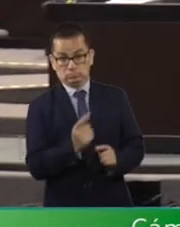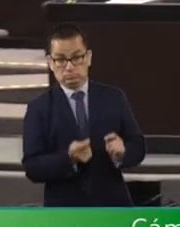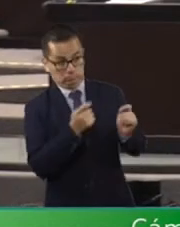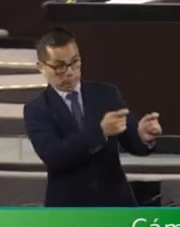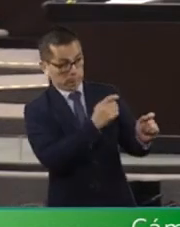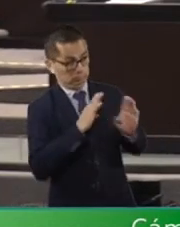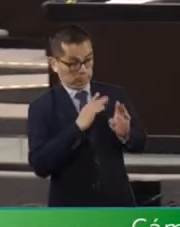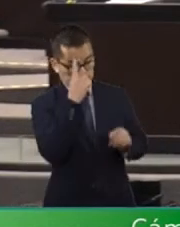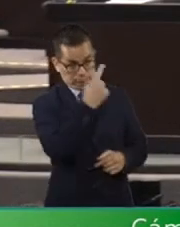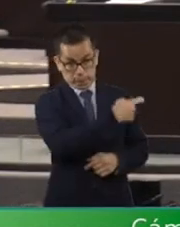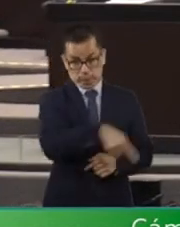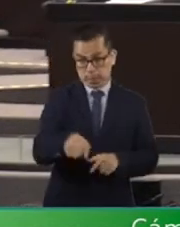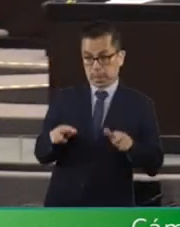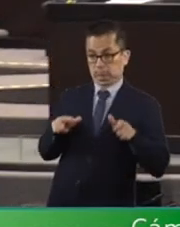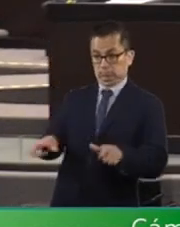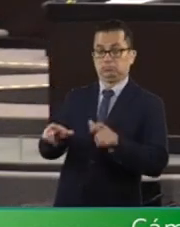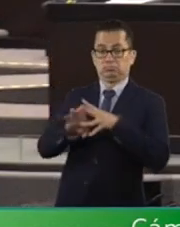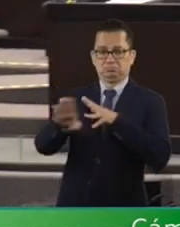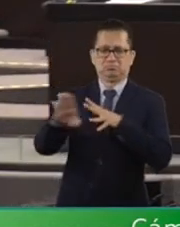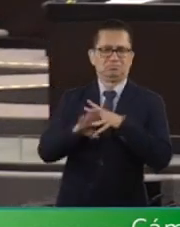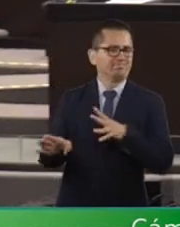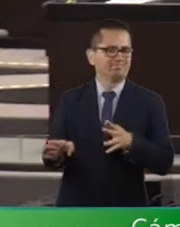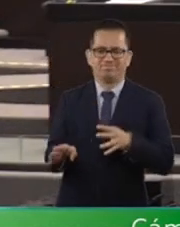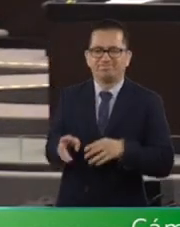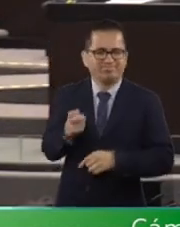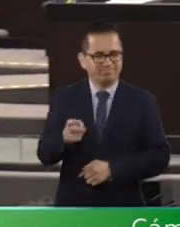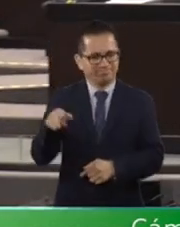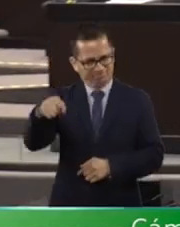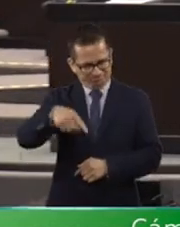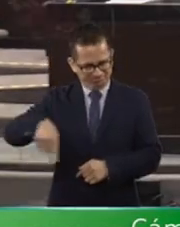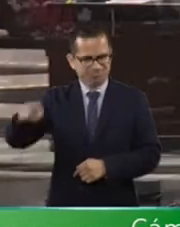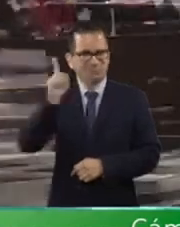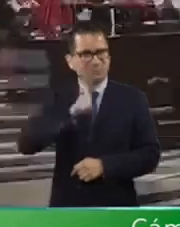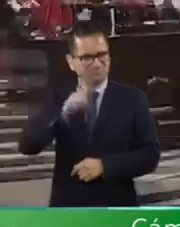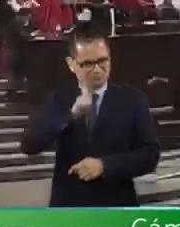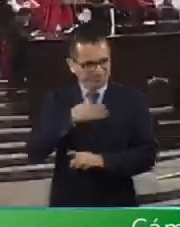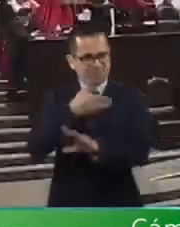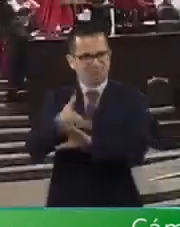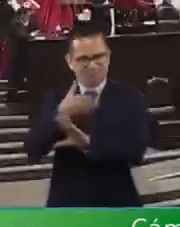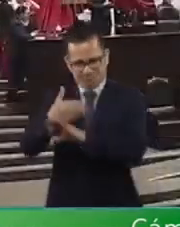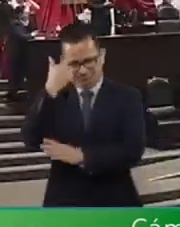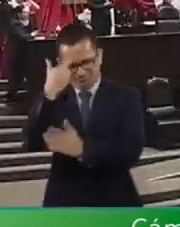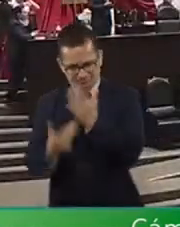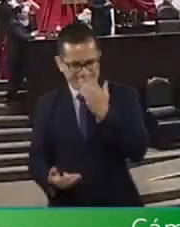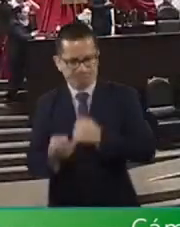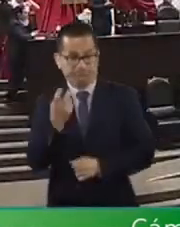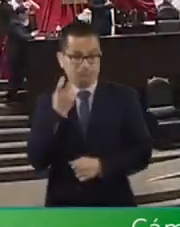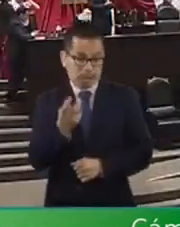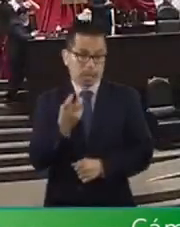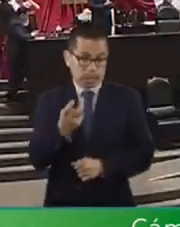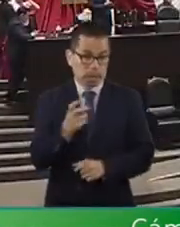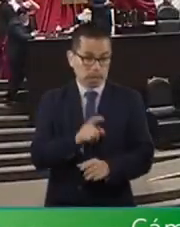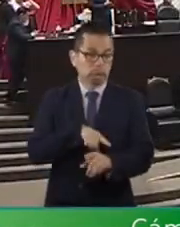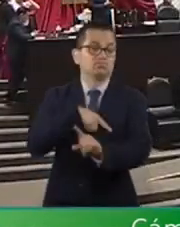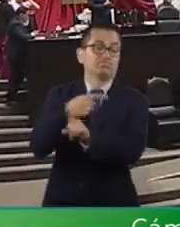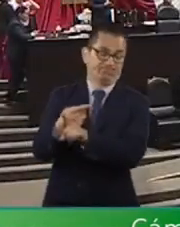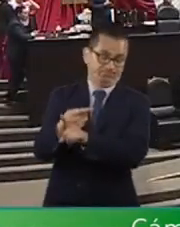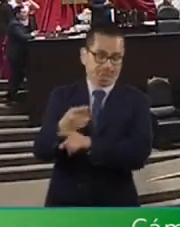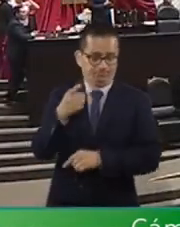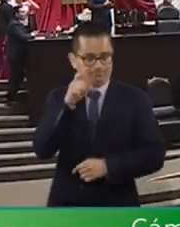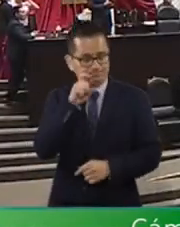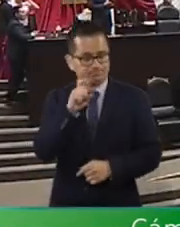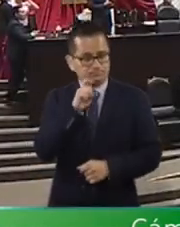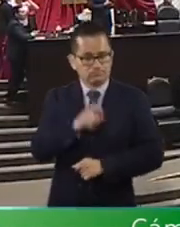ha vulnerado especialmente a las mujeres que han sido afectadas por la violencia sexual.